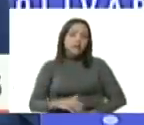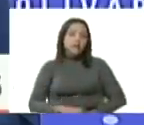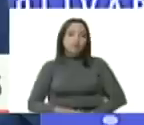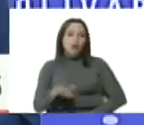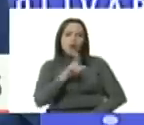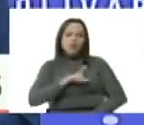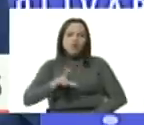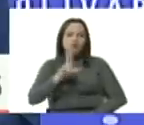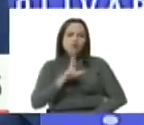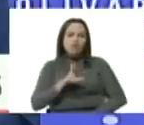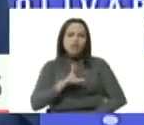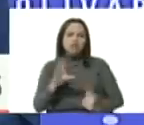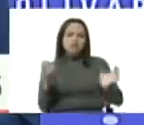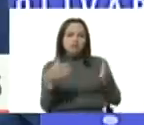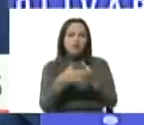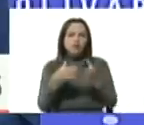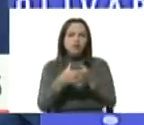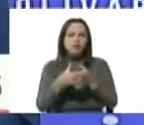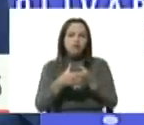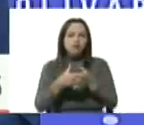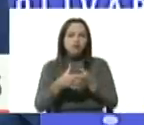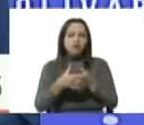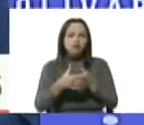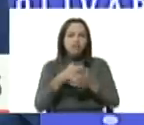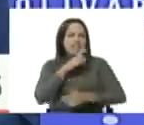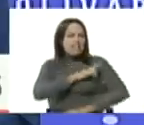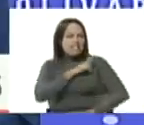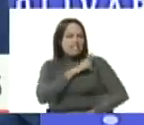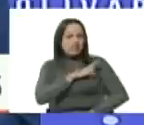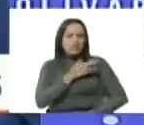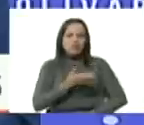utilizan los púlpitos para sus